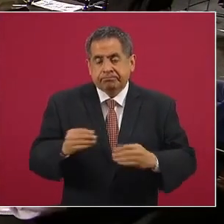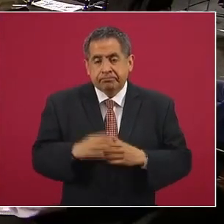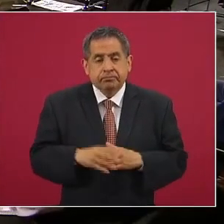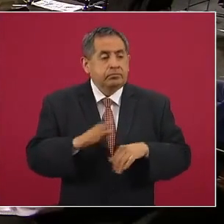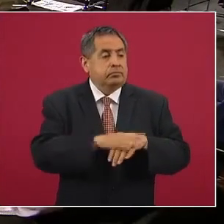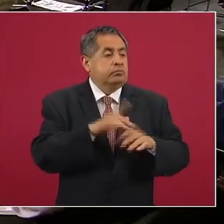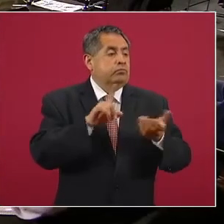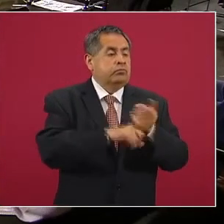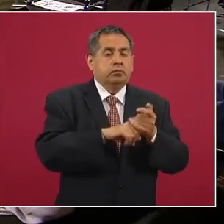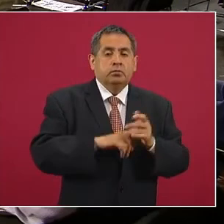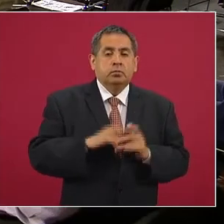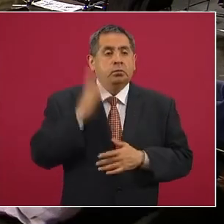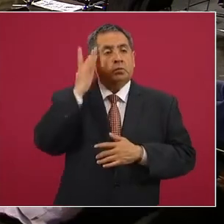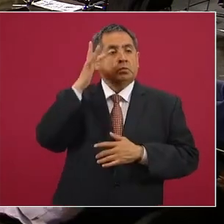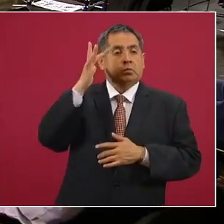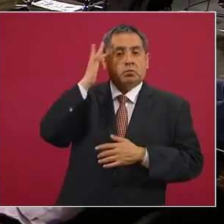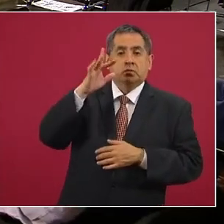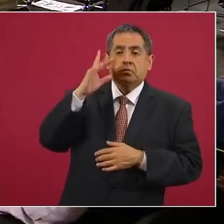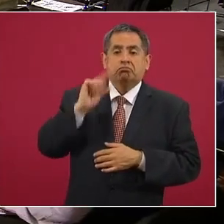por los delincuentes de cuello blanco.